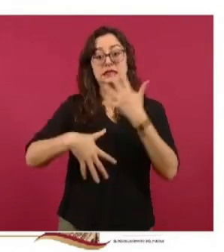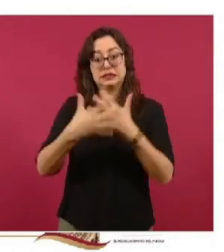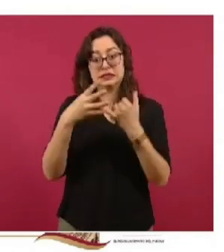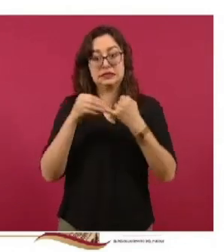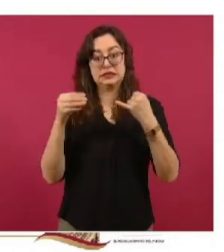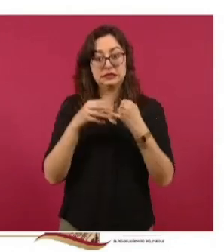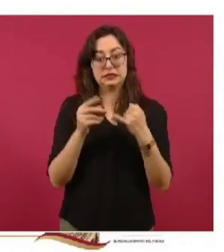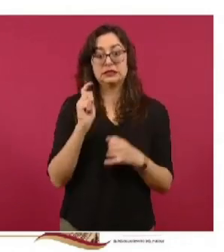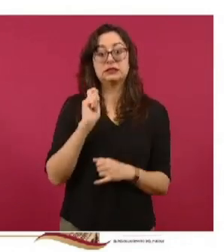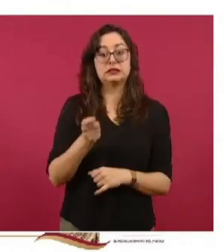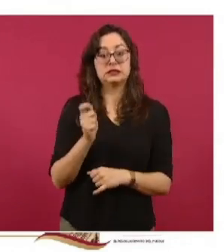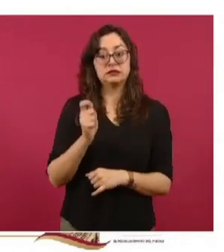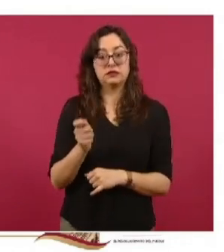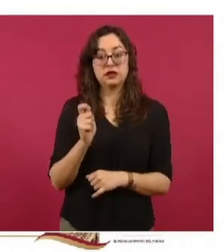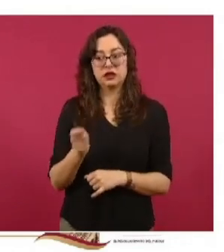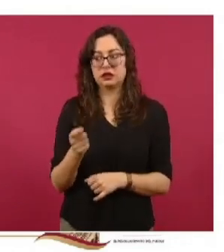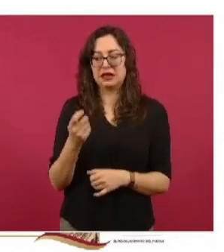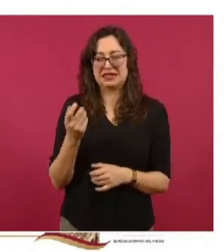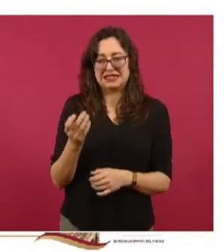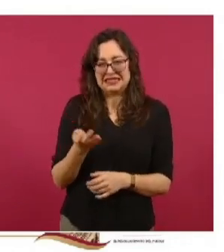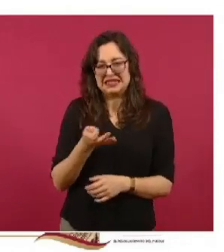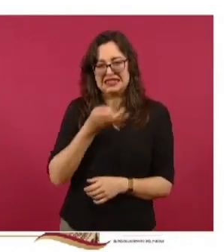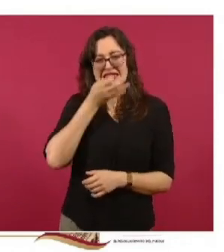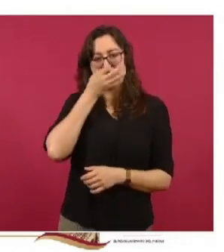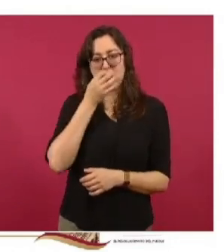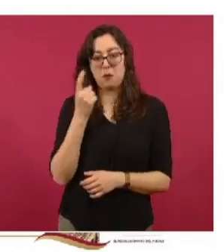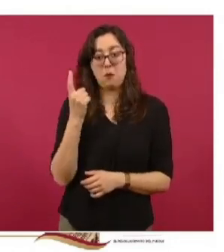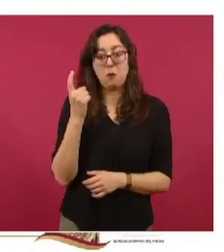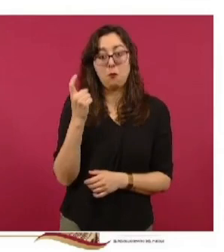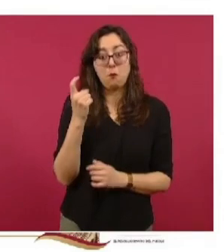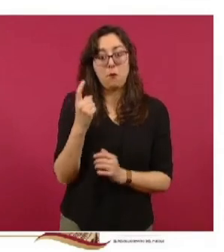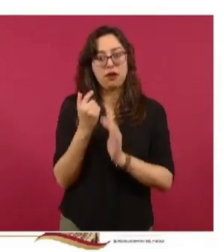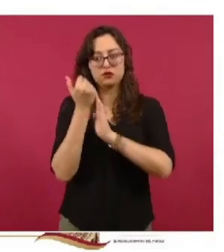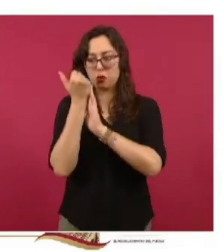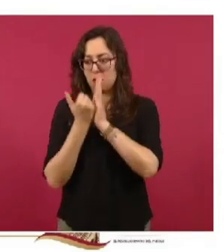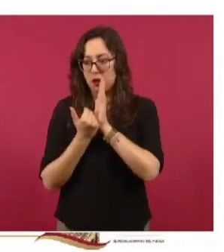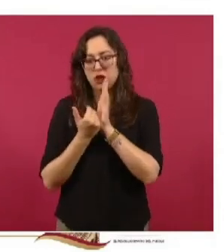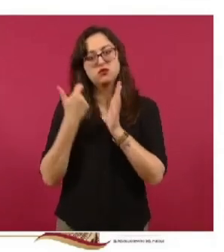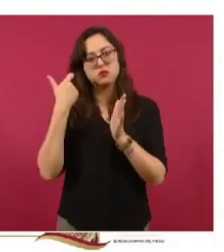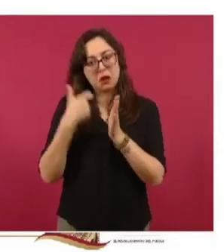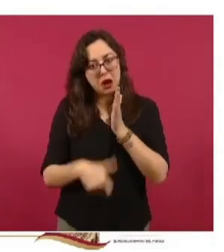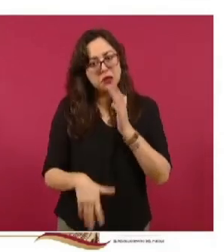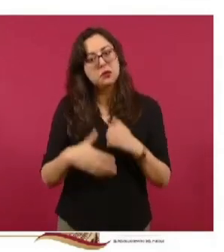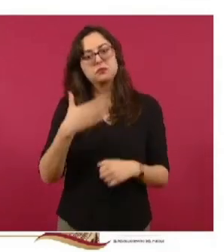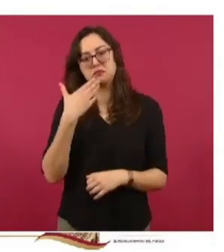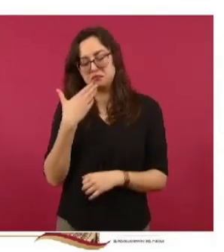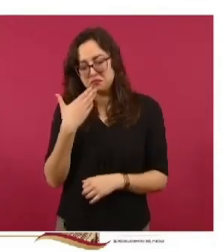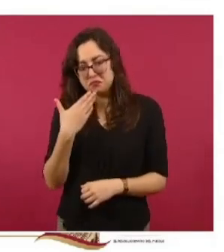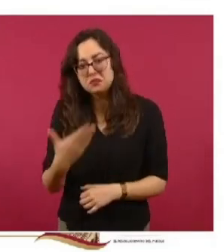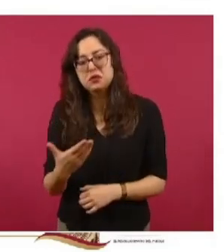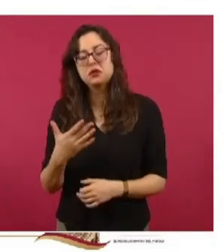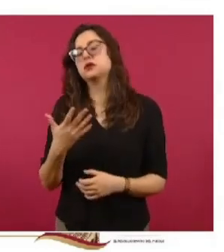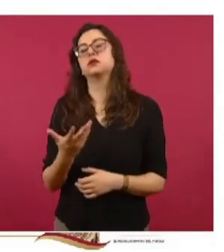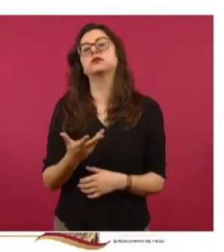centavos, hay una diferencia poquito abajo de un peso y realizamos